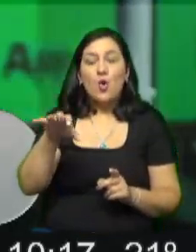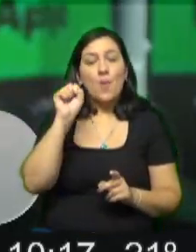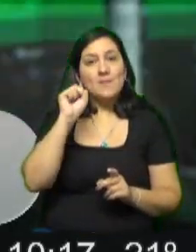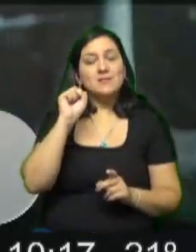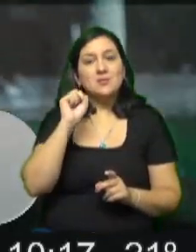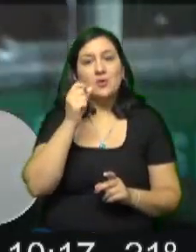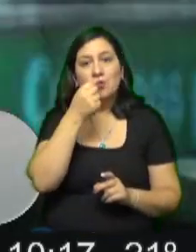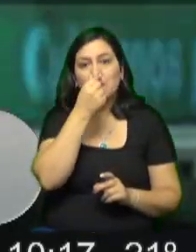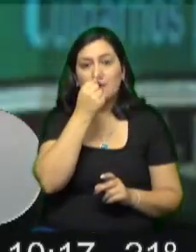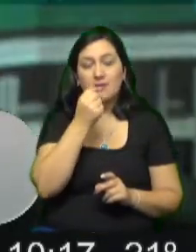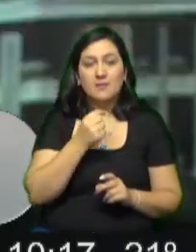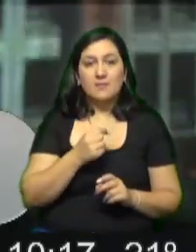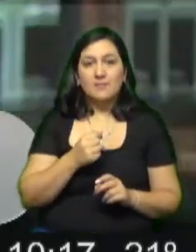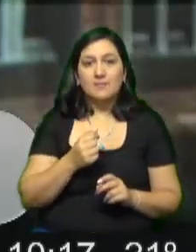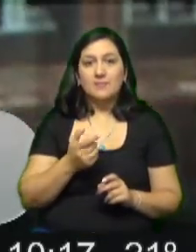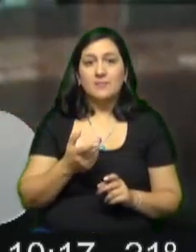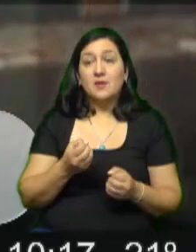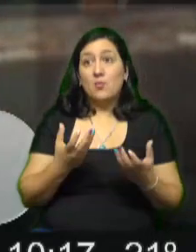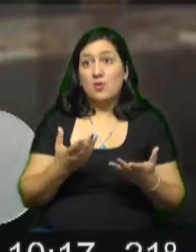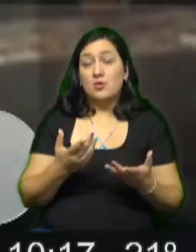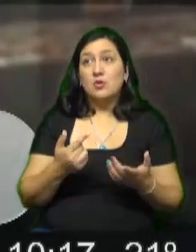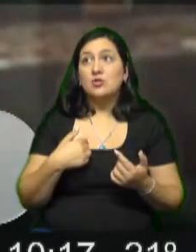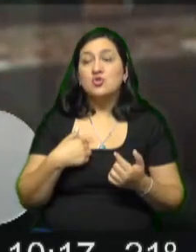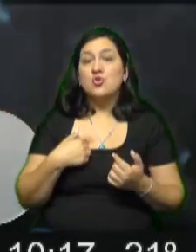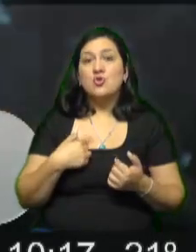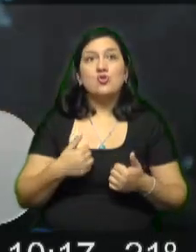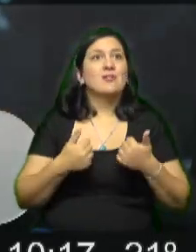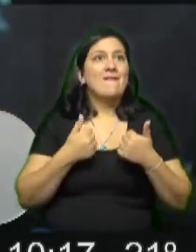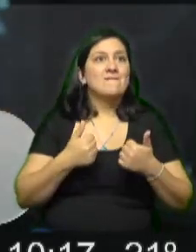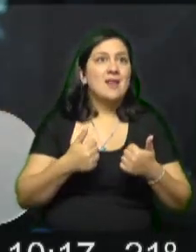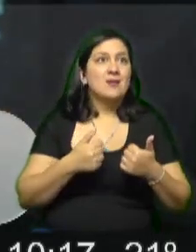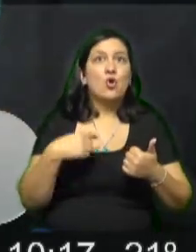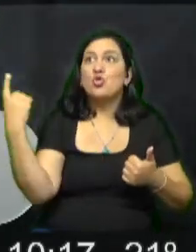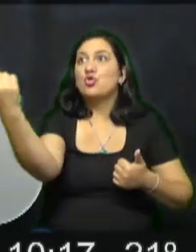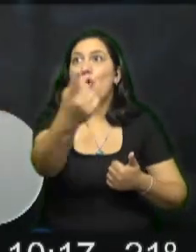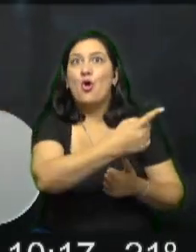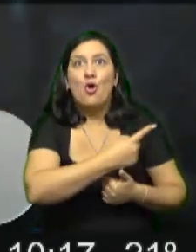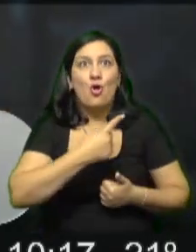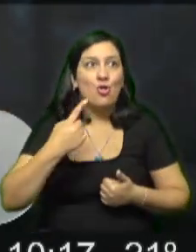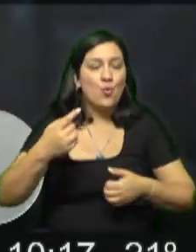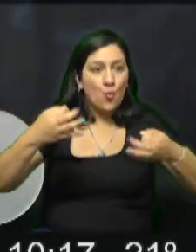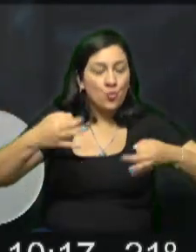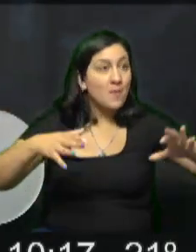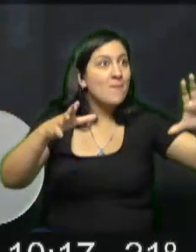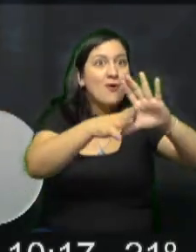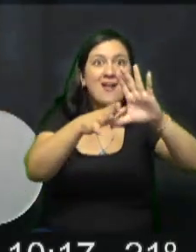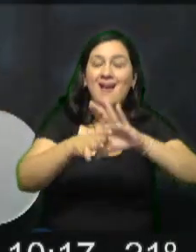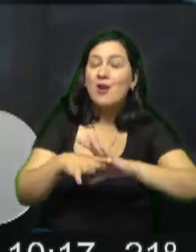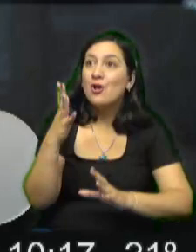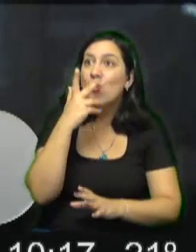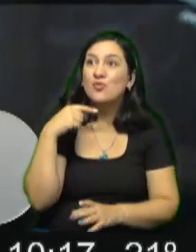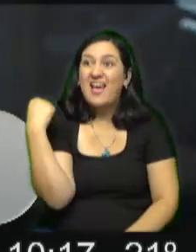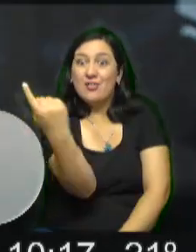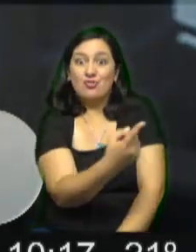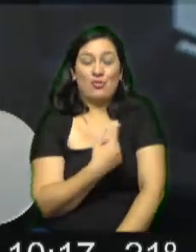la sana comprensión de que uno no tiene por qué tener la puntería o la varita mágica de saber